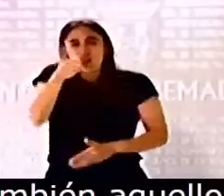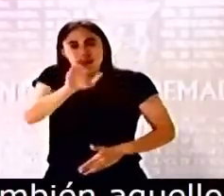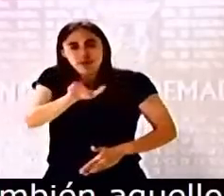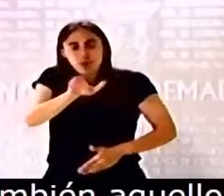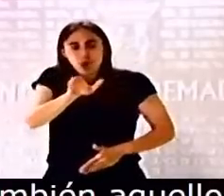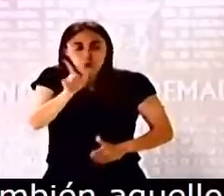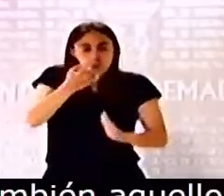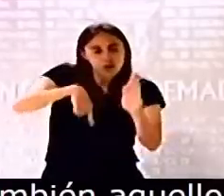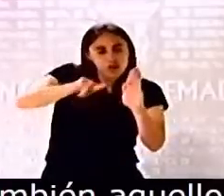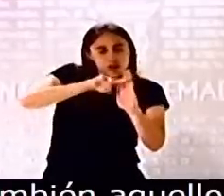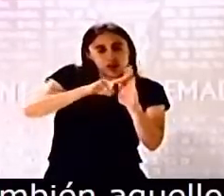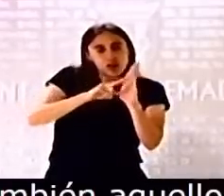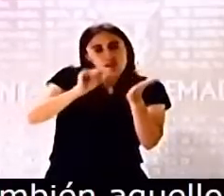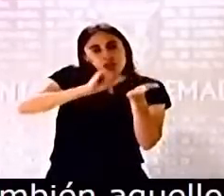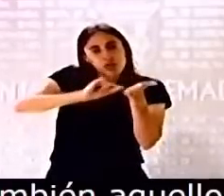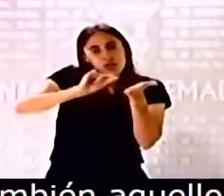pone